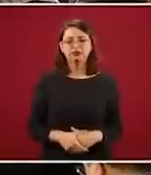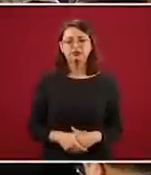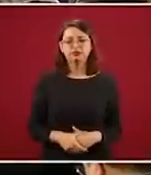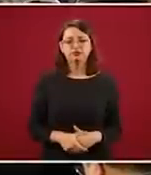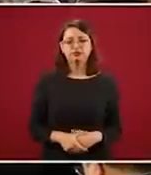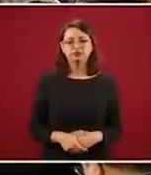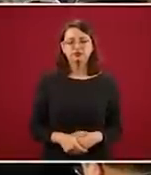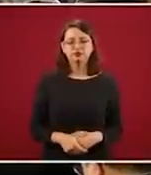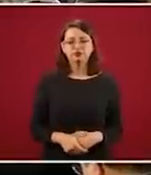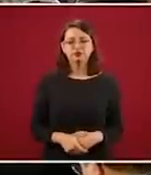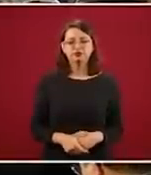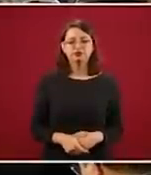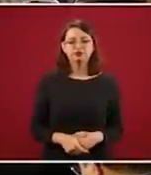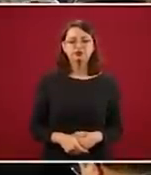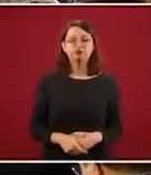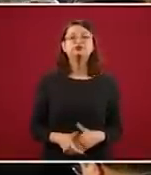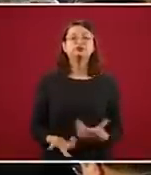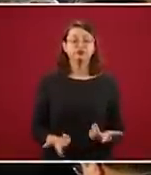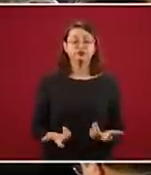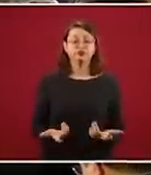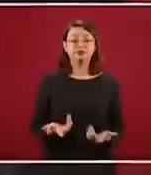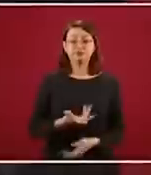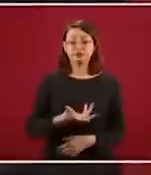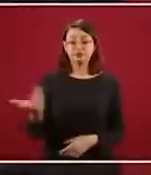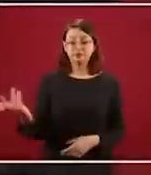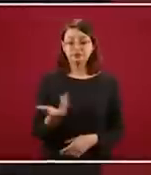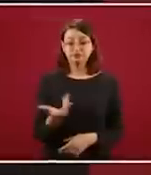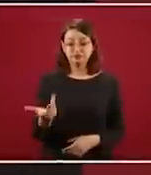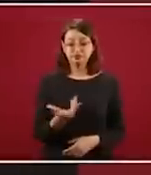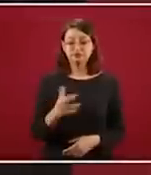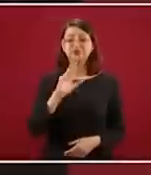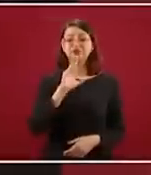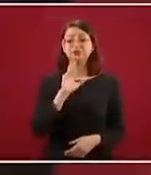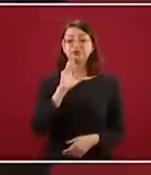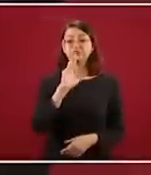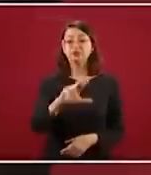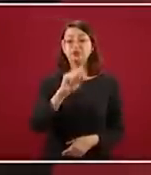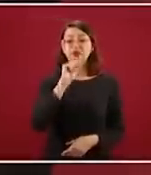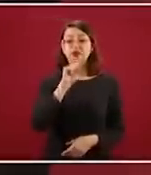como resultado de estas acciones se